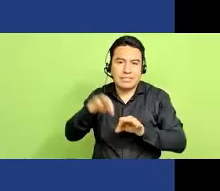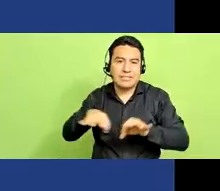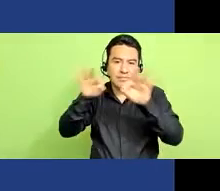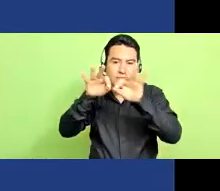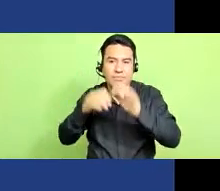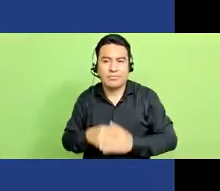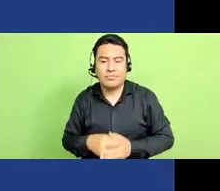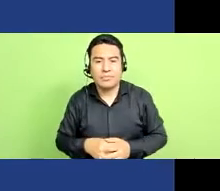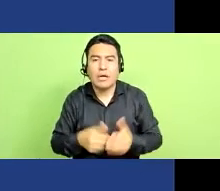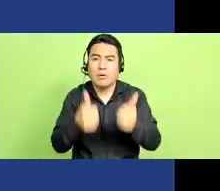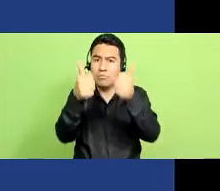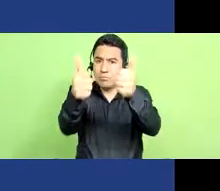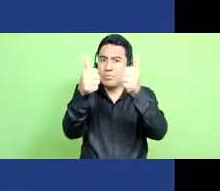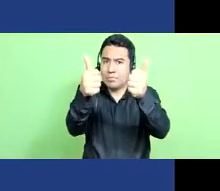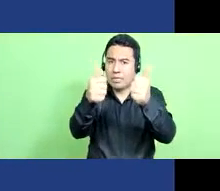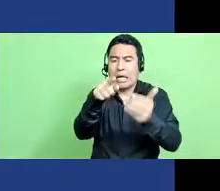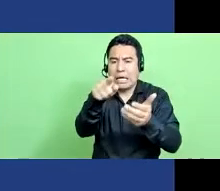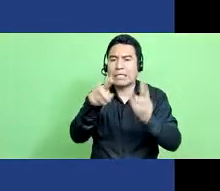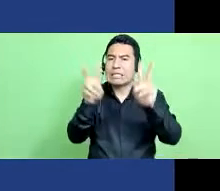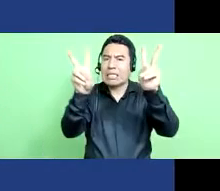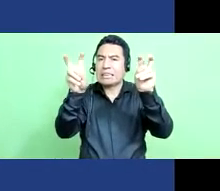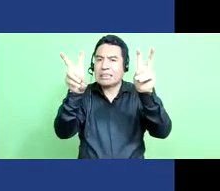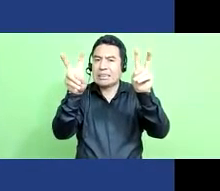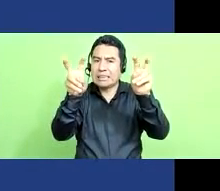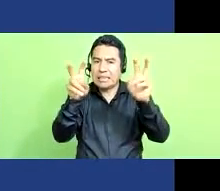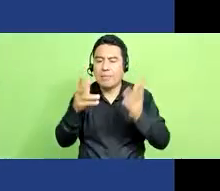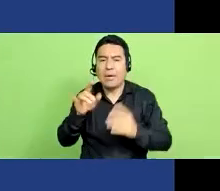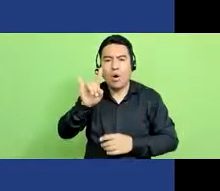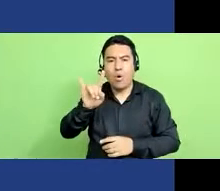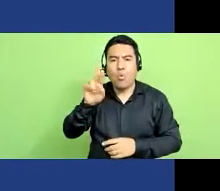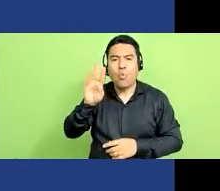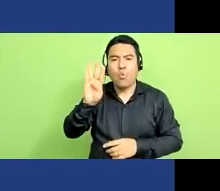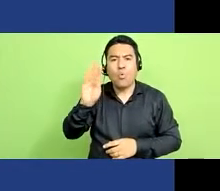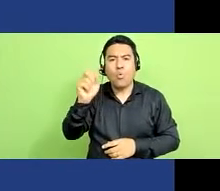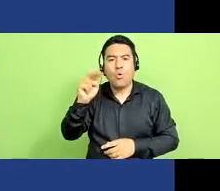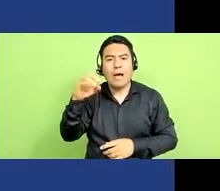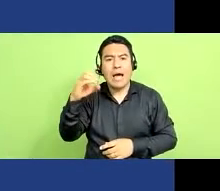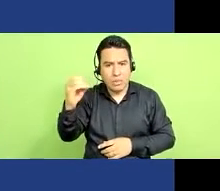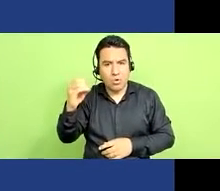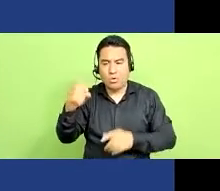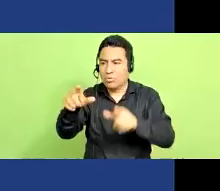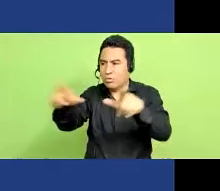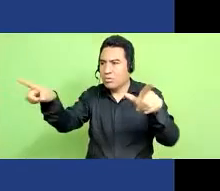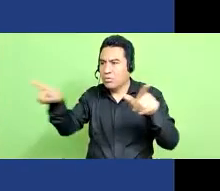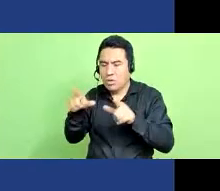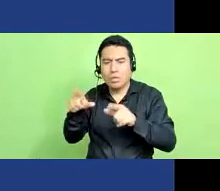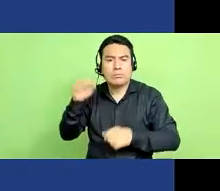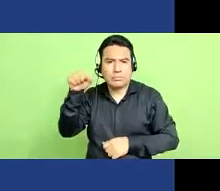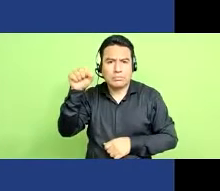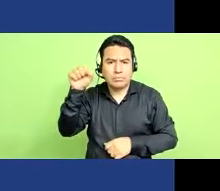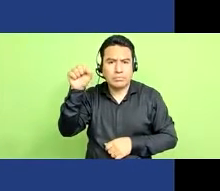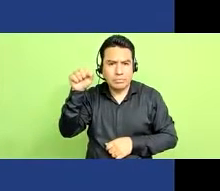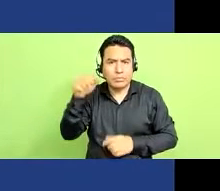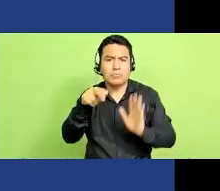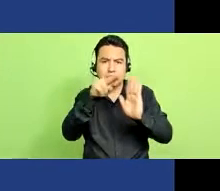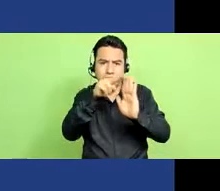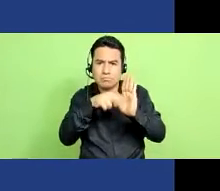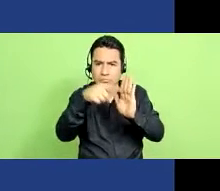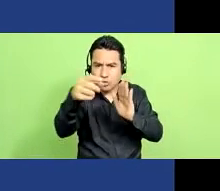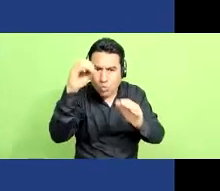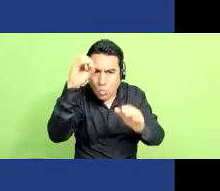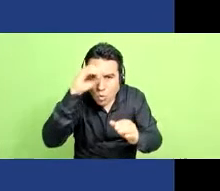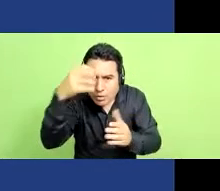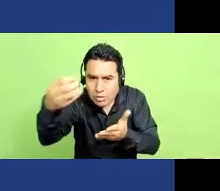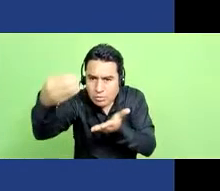en el entorno urbano entonces el entorno urbano si efectivamente son parte de las recomendaciones que se van a recoger para poder